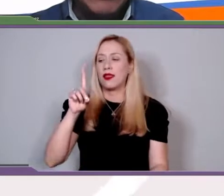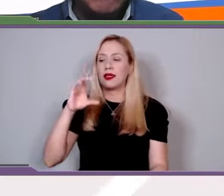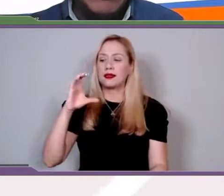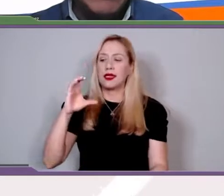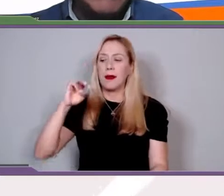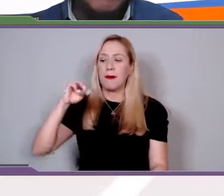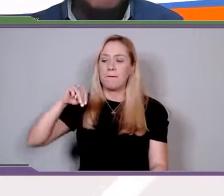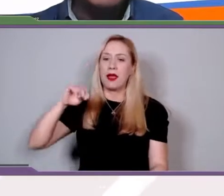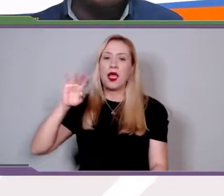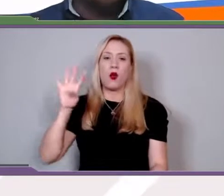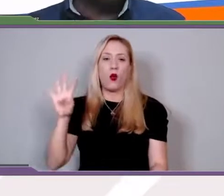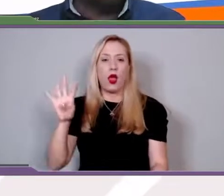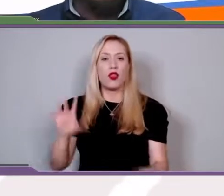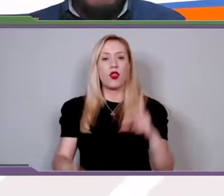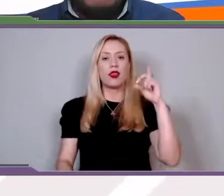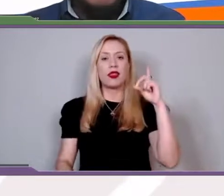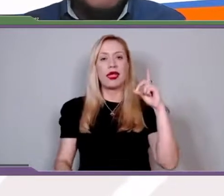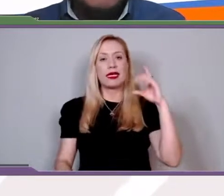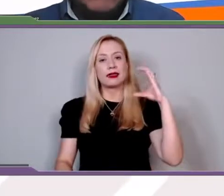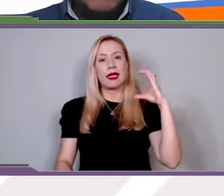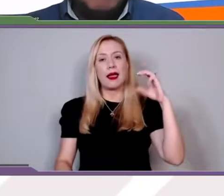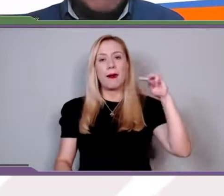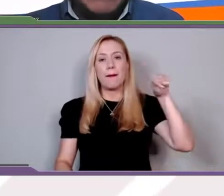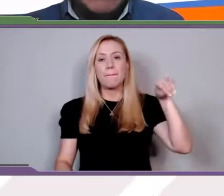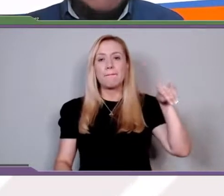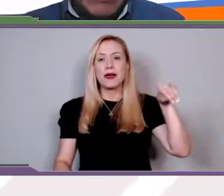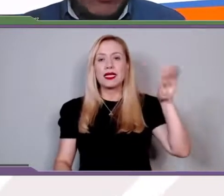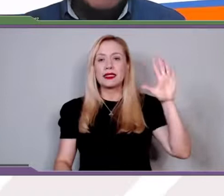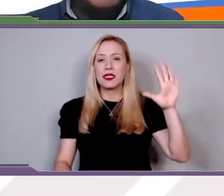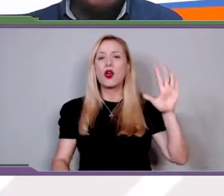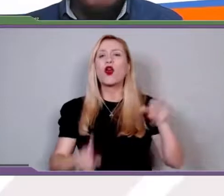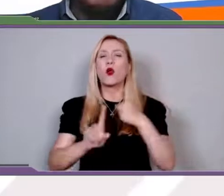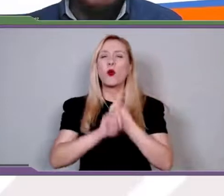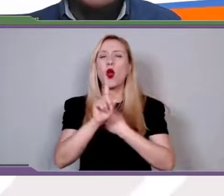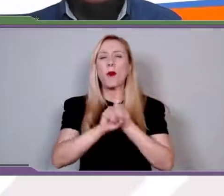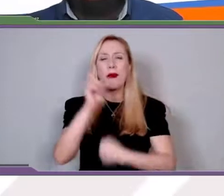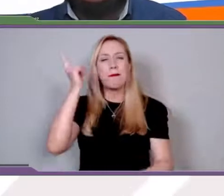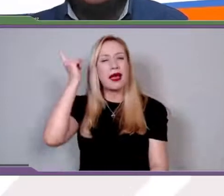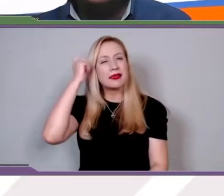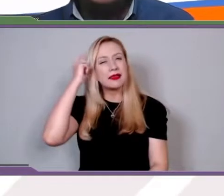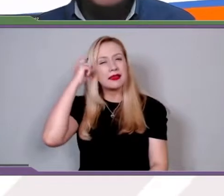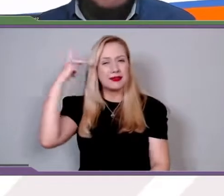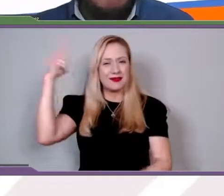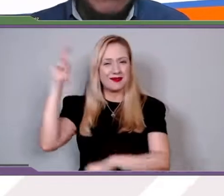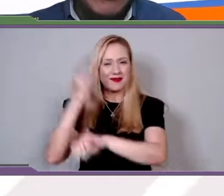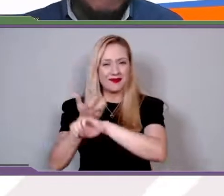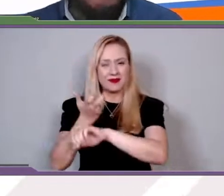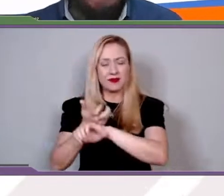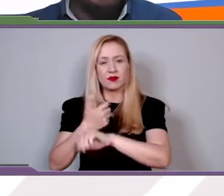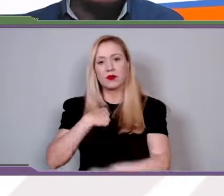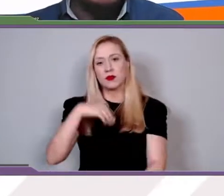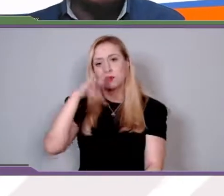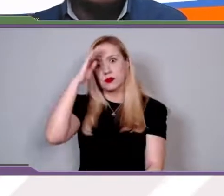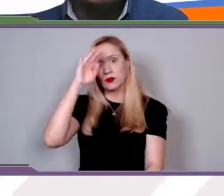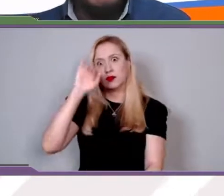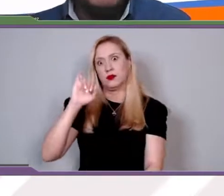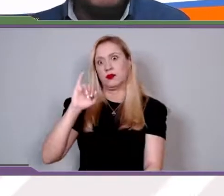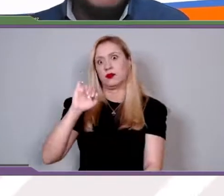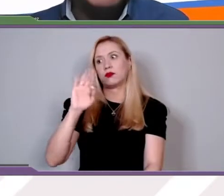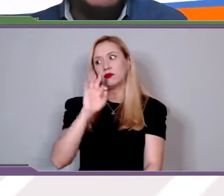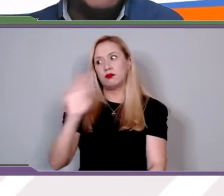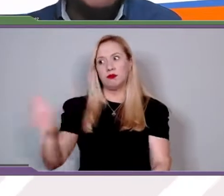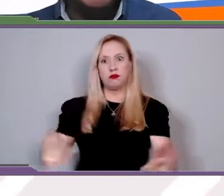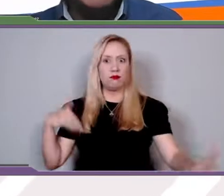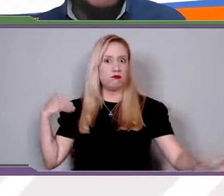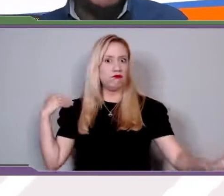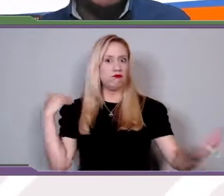versión estadounidense sobre problemas o trastornos mentales, entonces yo pienso que ahí sí sería un estigma directo para la persona mayor